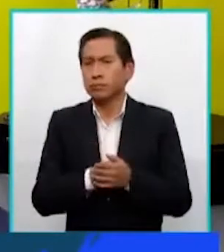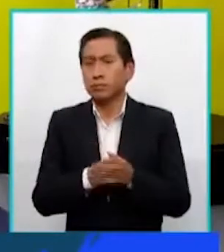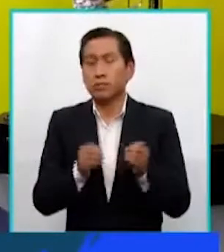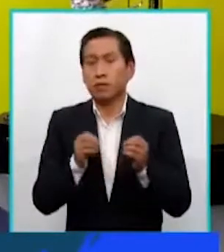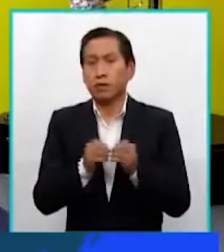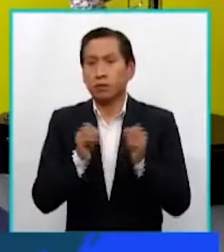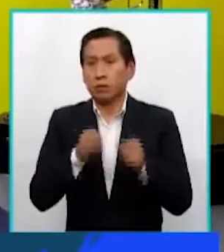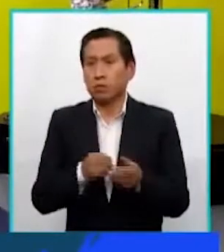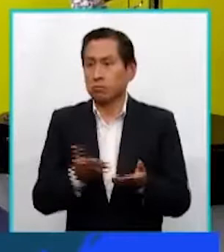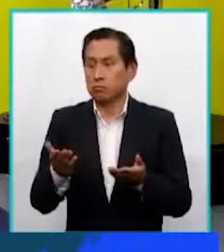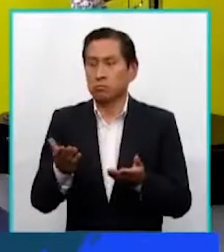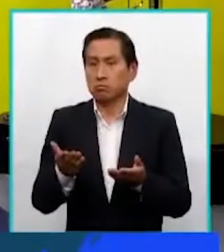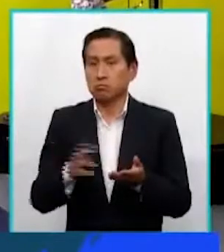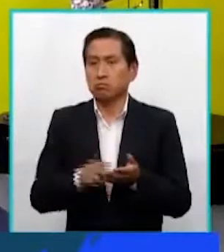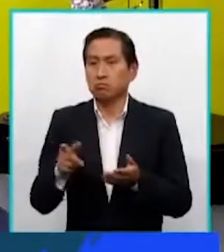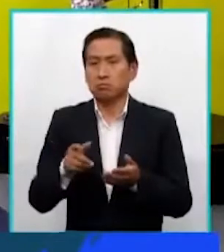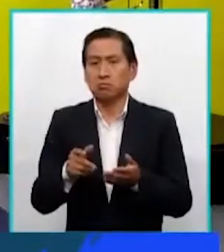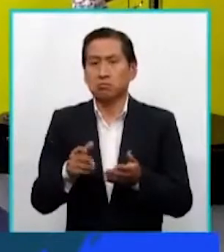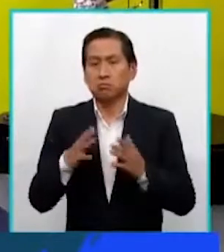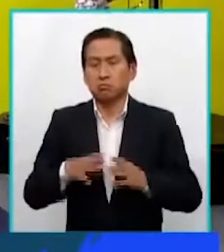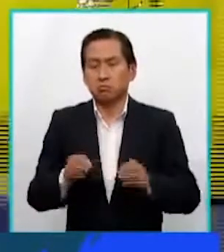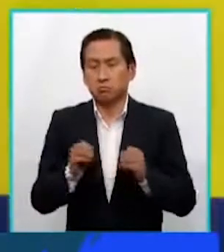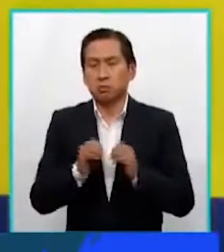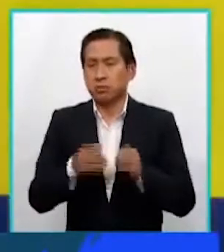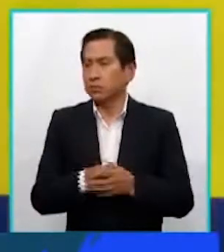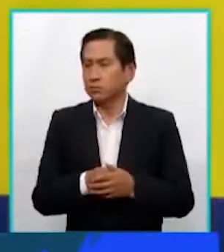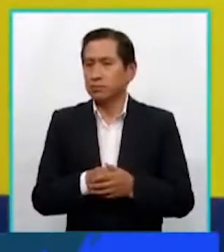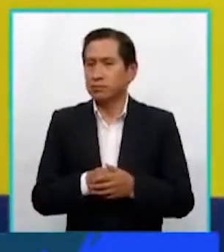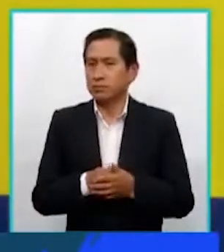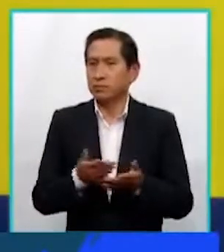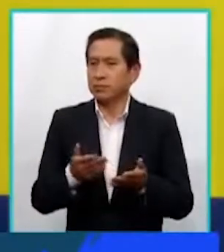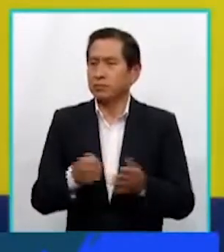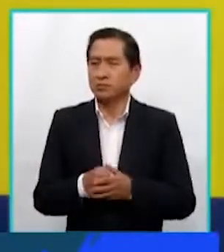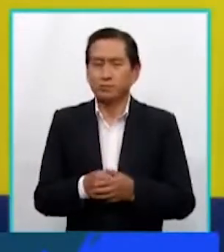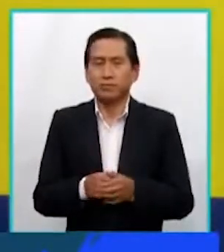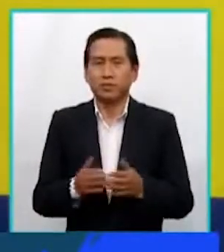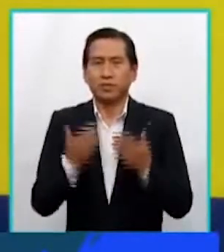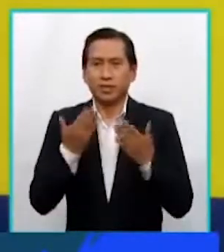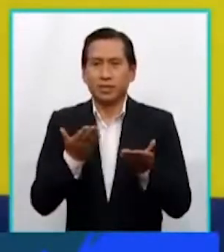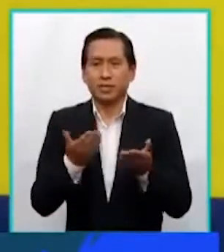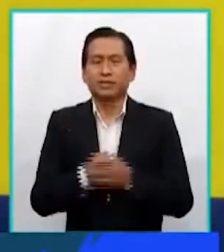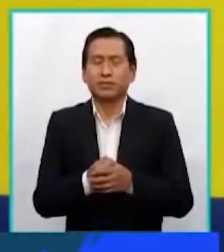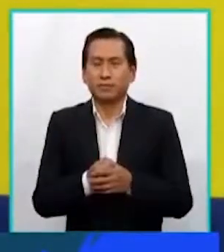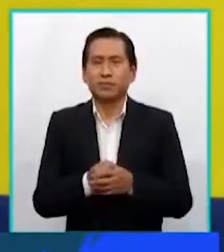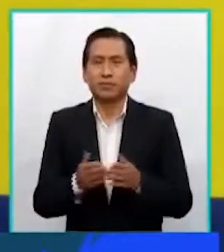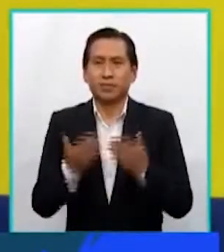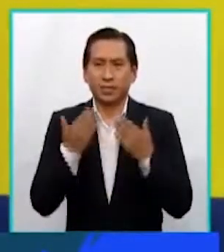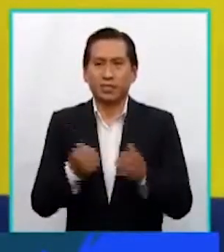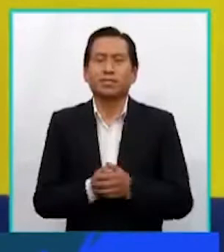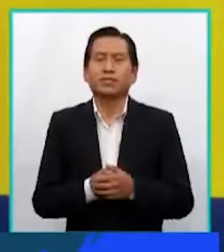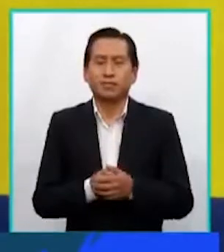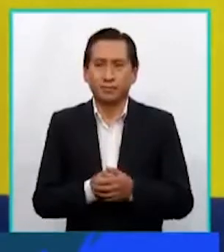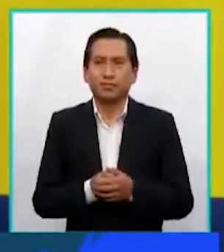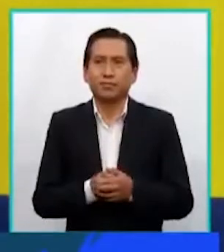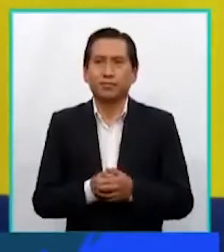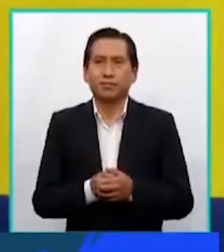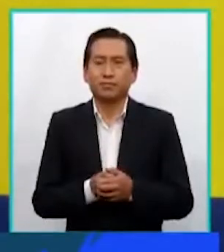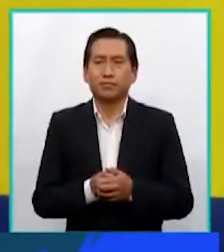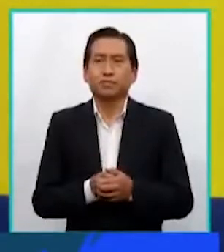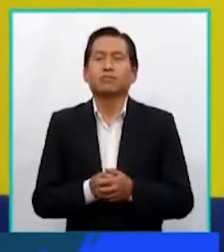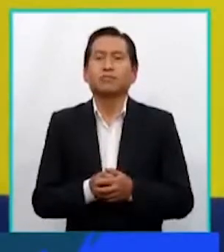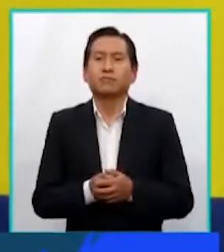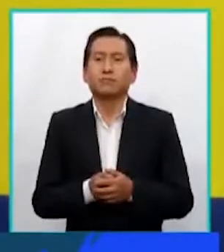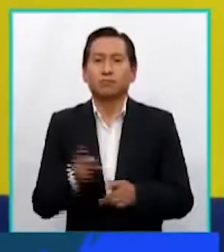pueda estar más relajado durante toda la próxima hora. Muchísimas gracias, Saraí. A ver, adelante. Bueno,